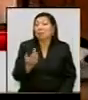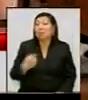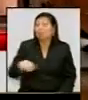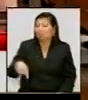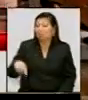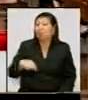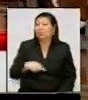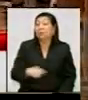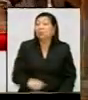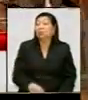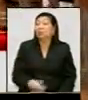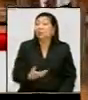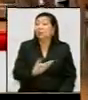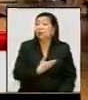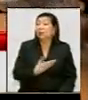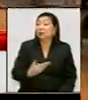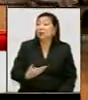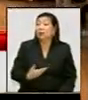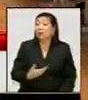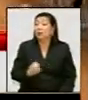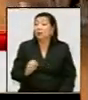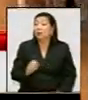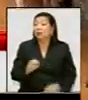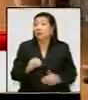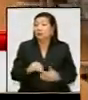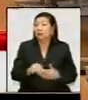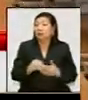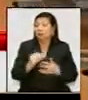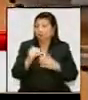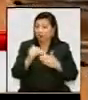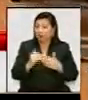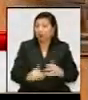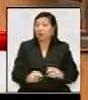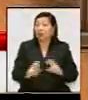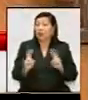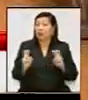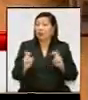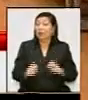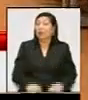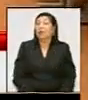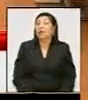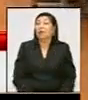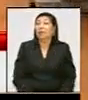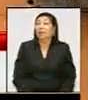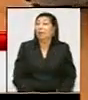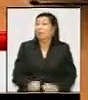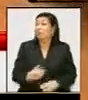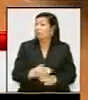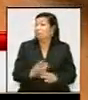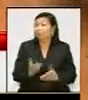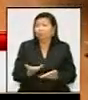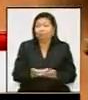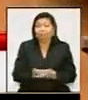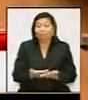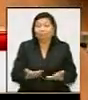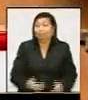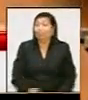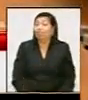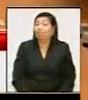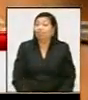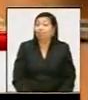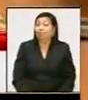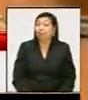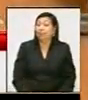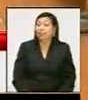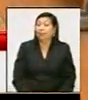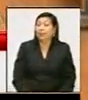Nosotros, la presidencia ha cursado la asistencia de los titulares, no de los funcionarios no que nos